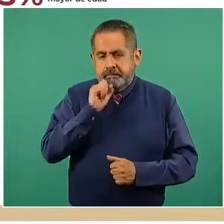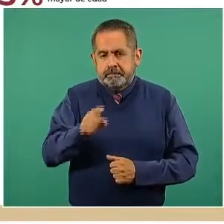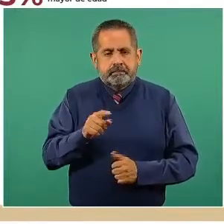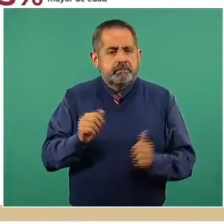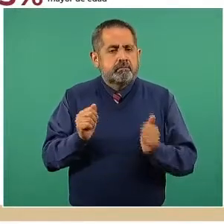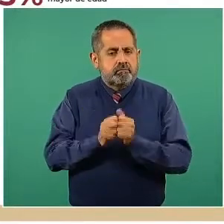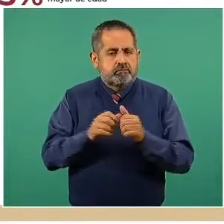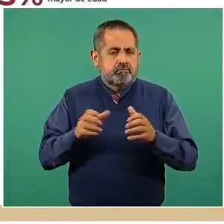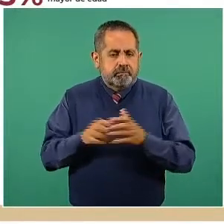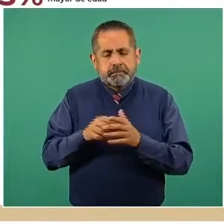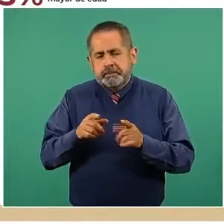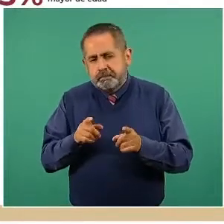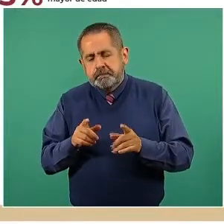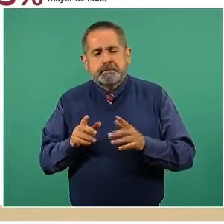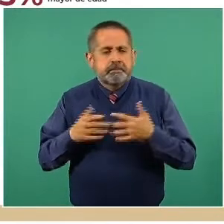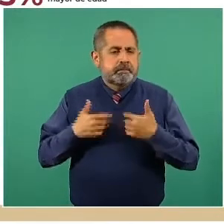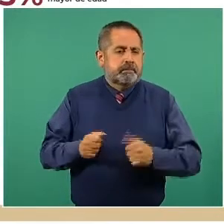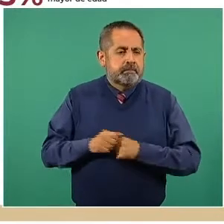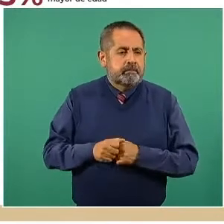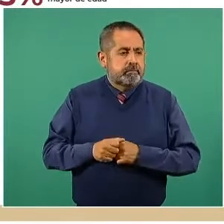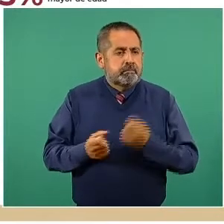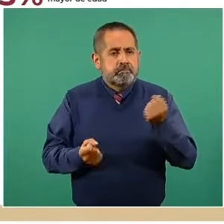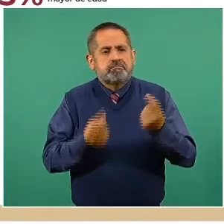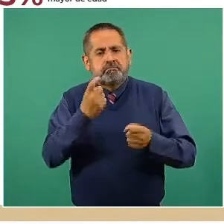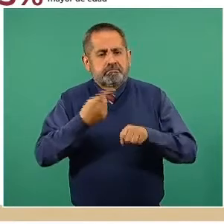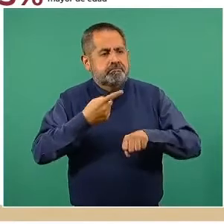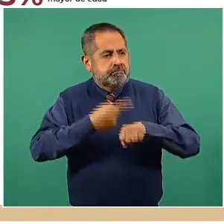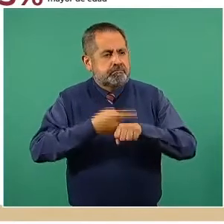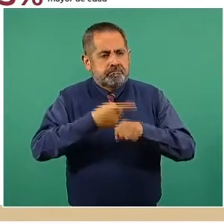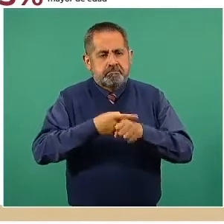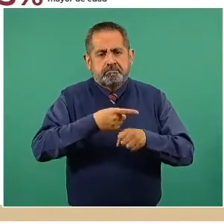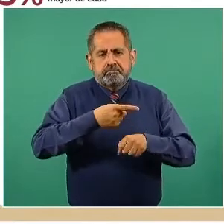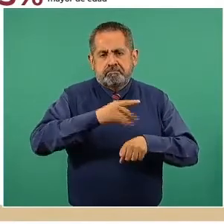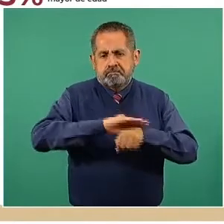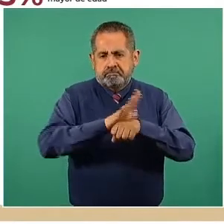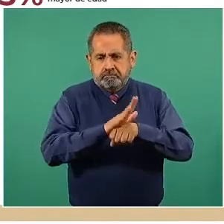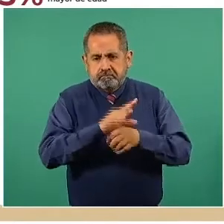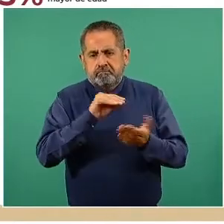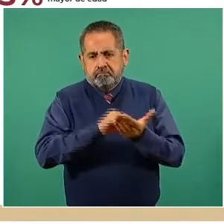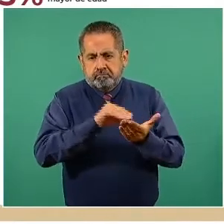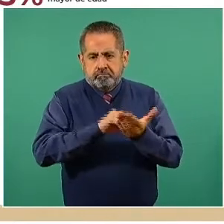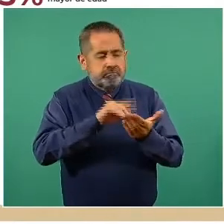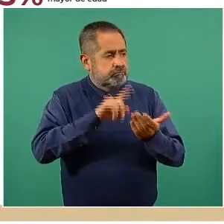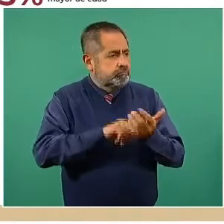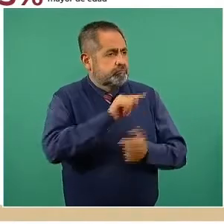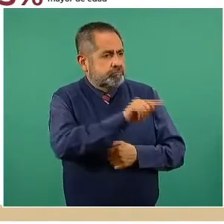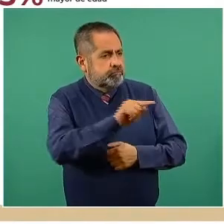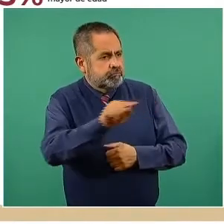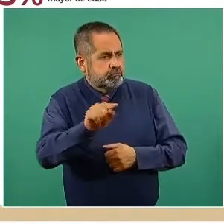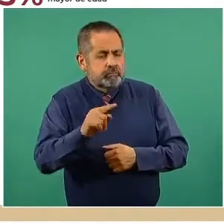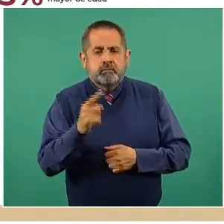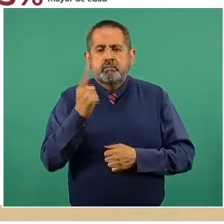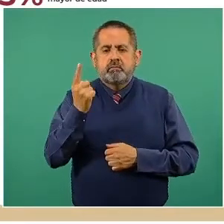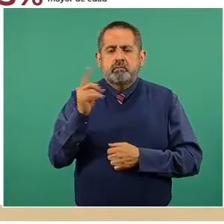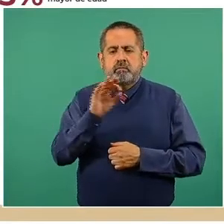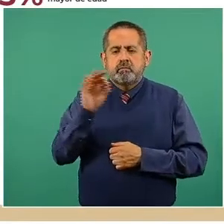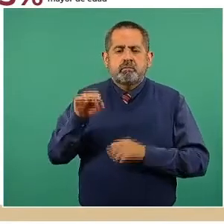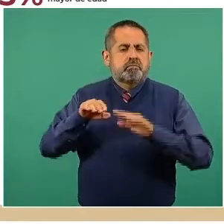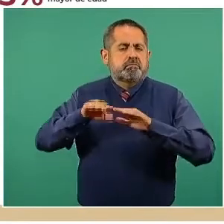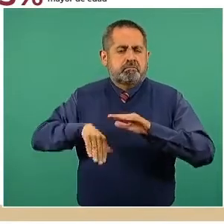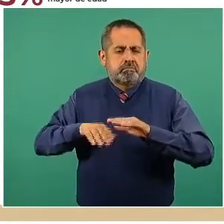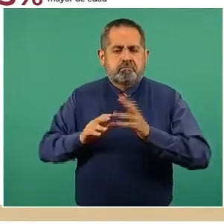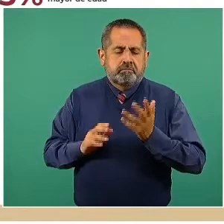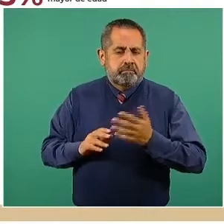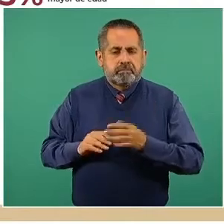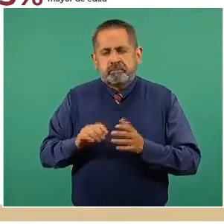la mano y es congruente con los casos activos estimados, en donde continúan siendo menos del 1%, es decir, si